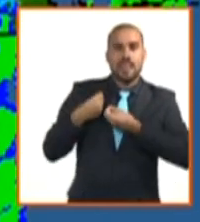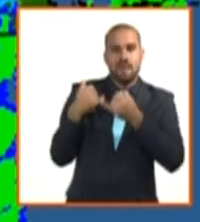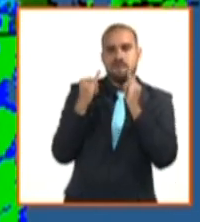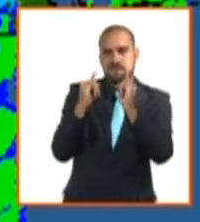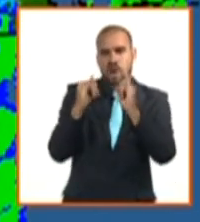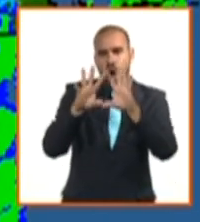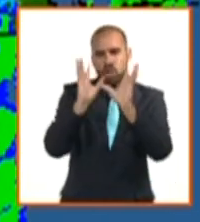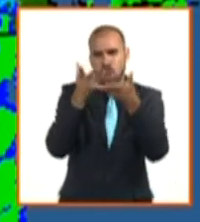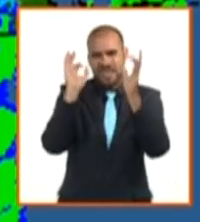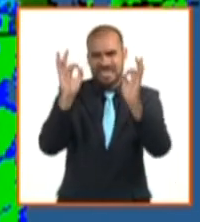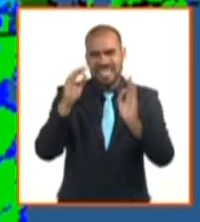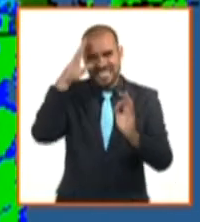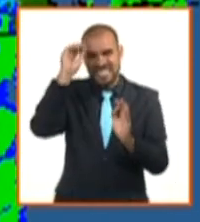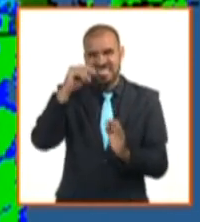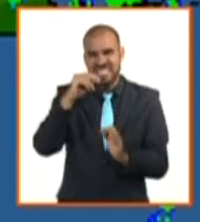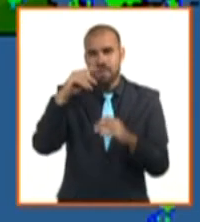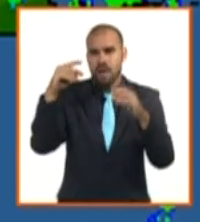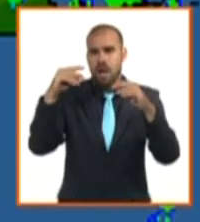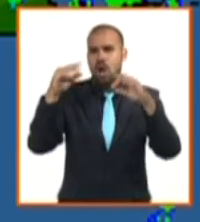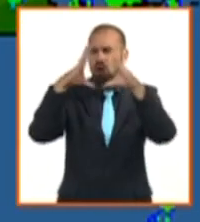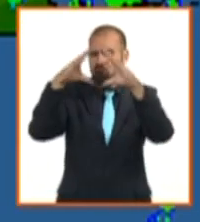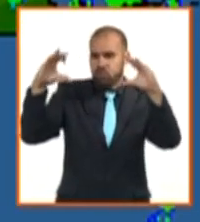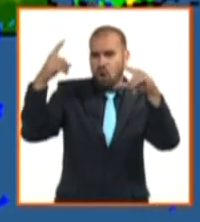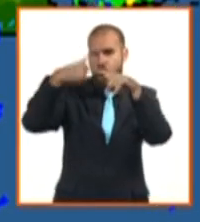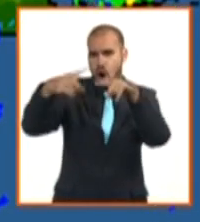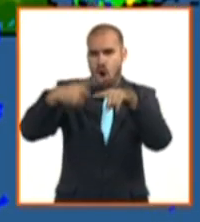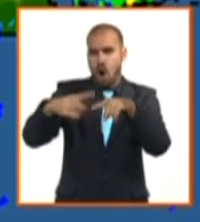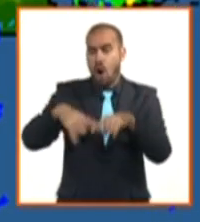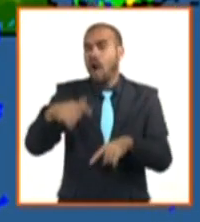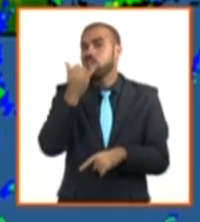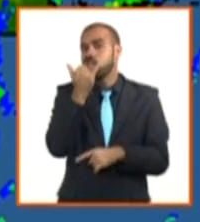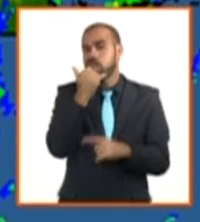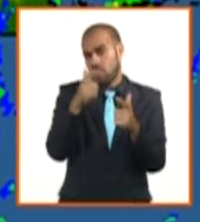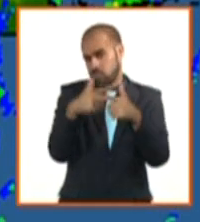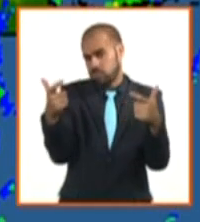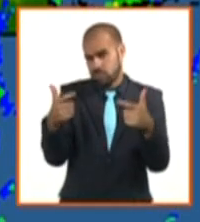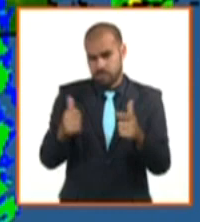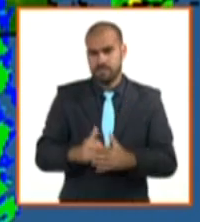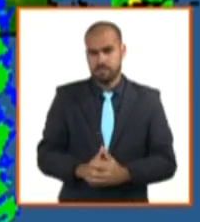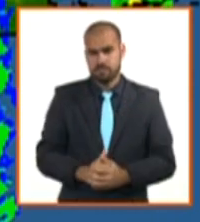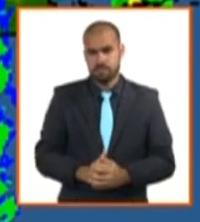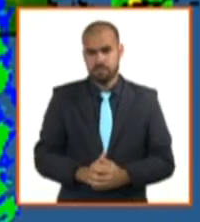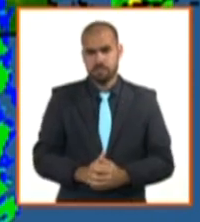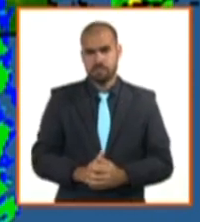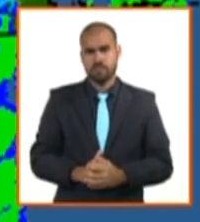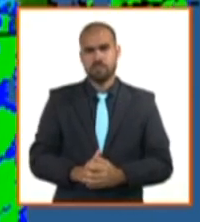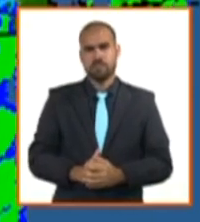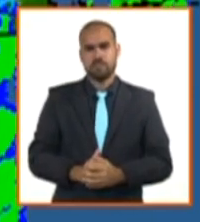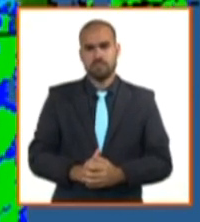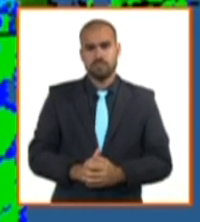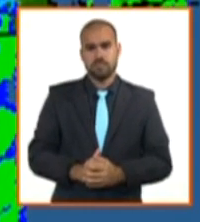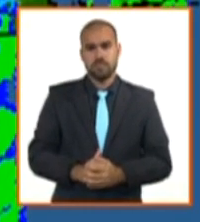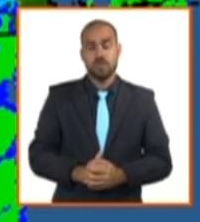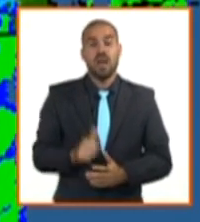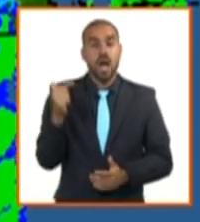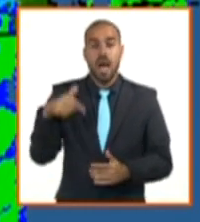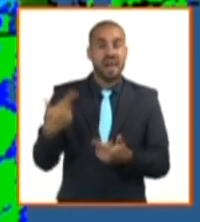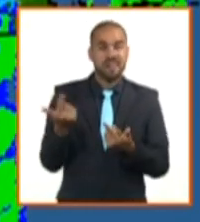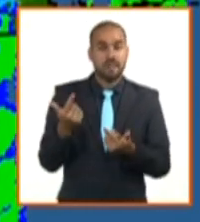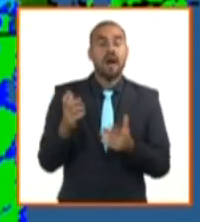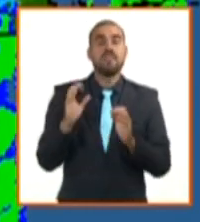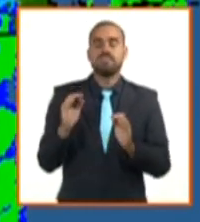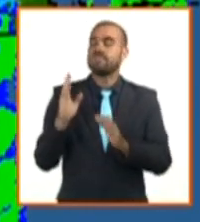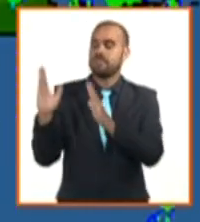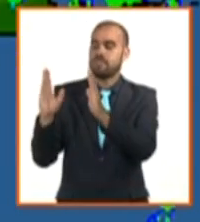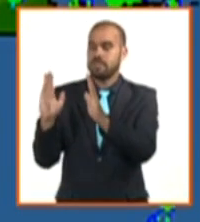las campos nubosos que han estado afectando y así lo hemos ido siguiendo durante este tiempo por eso lo complementado para la región occidental en este caso el radar de